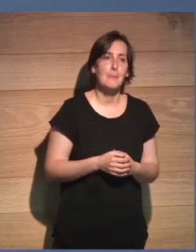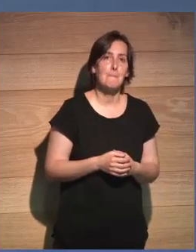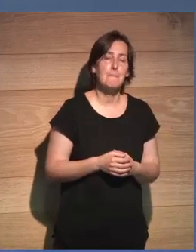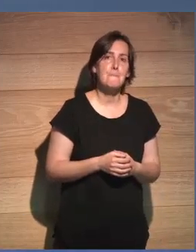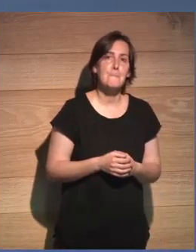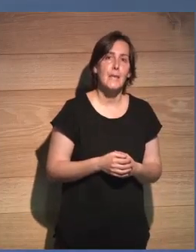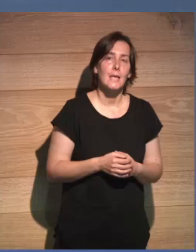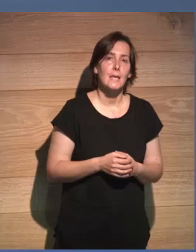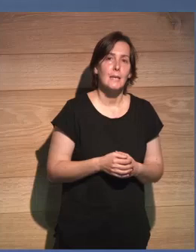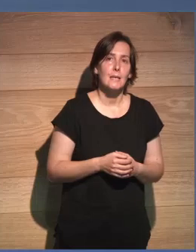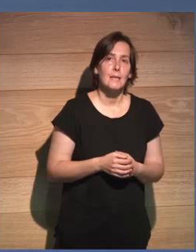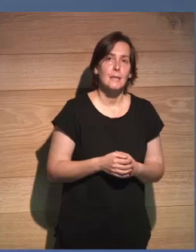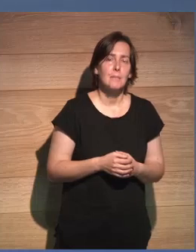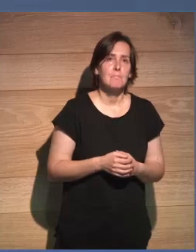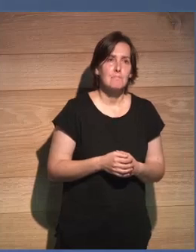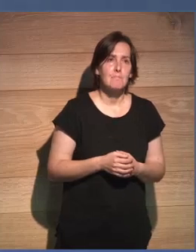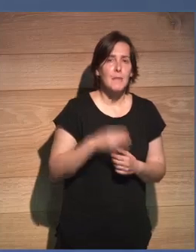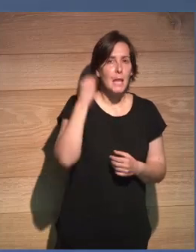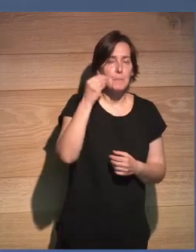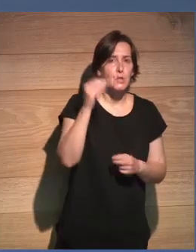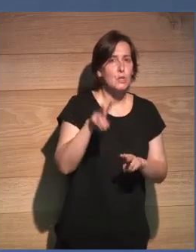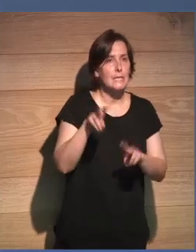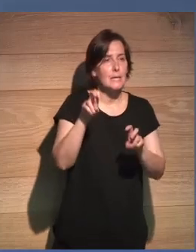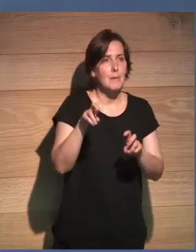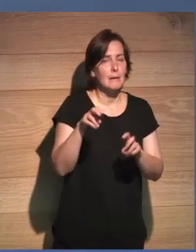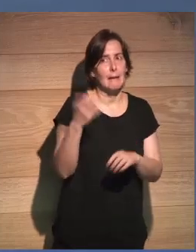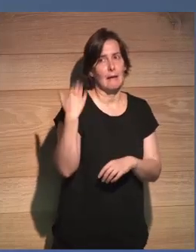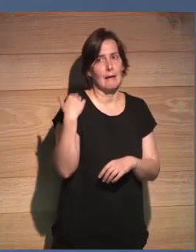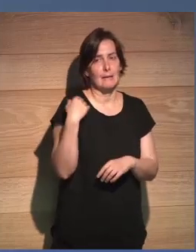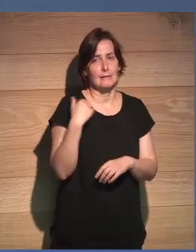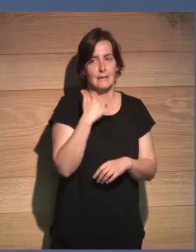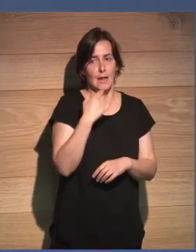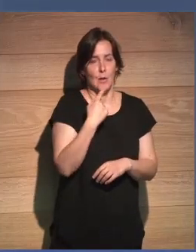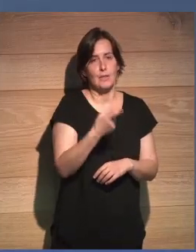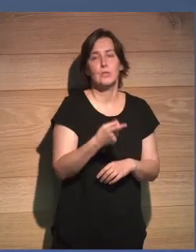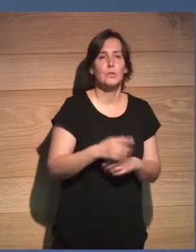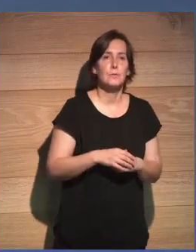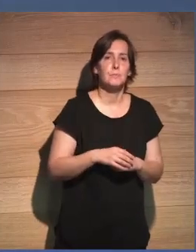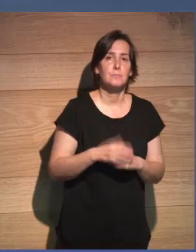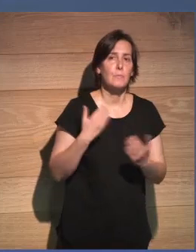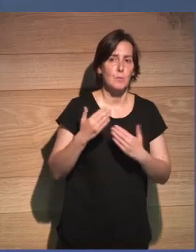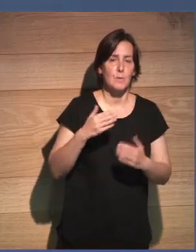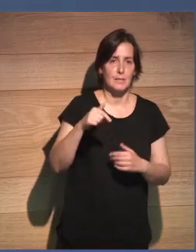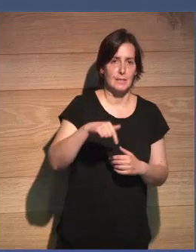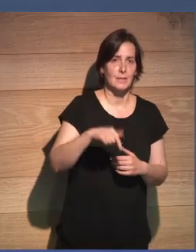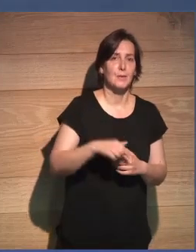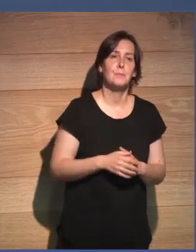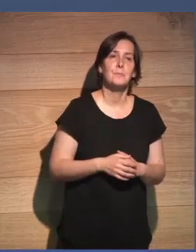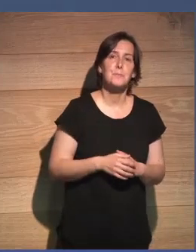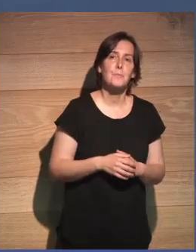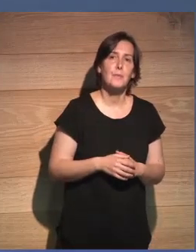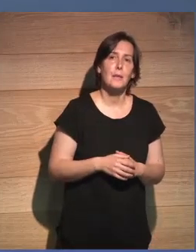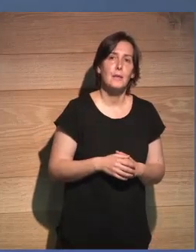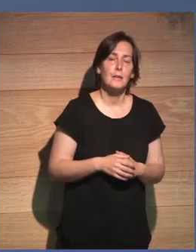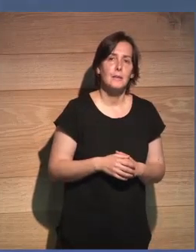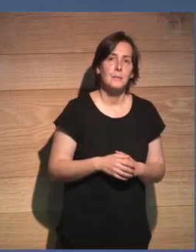me conduce a un asunto que bueno, ha salido tangencialmente a lo largo de la conversación y que